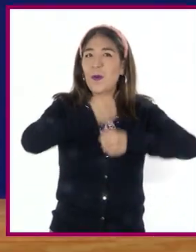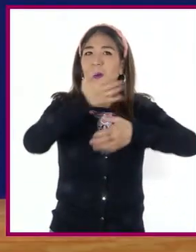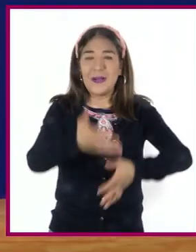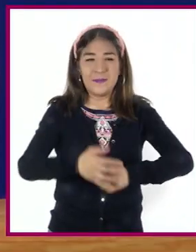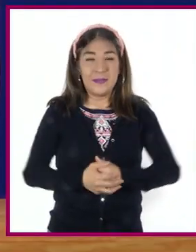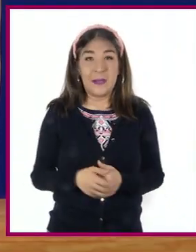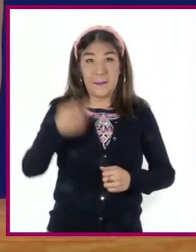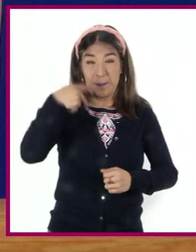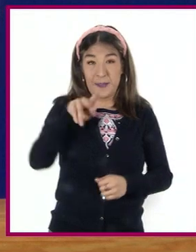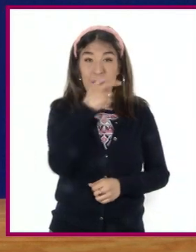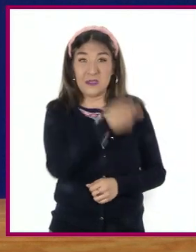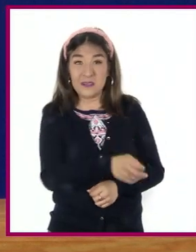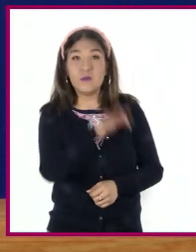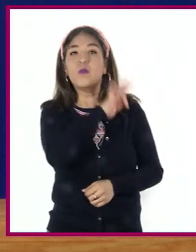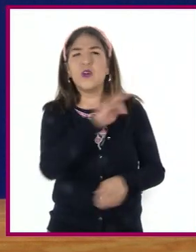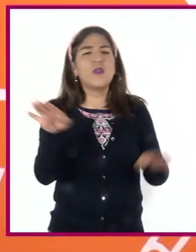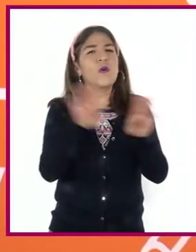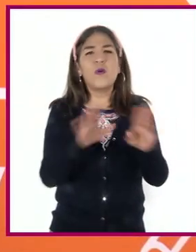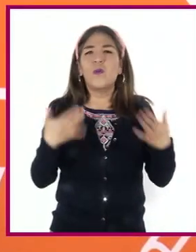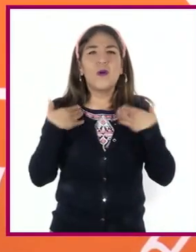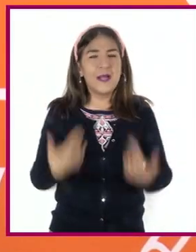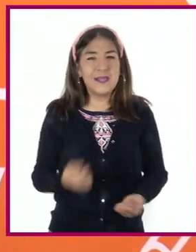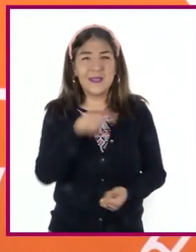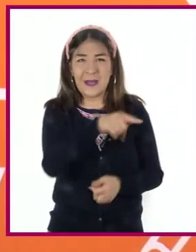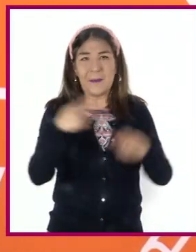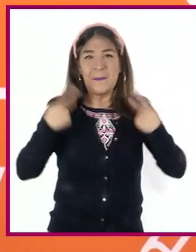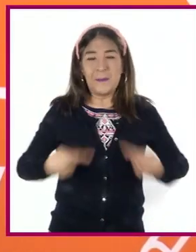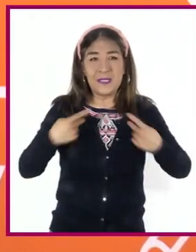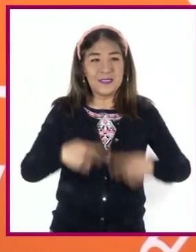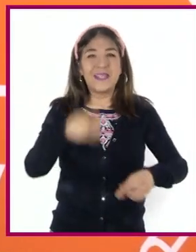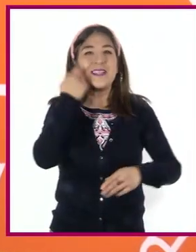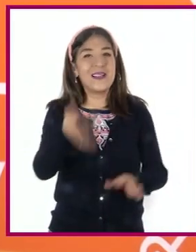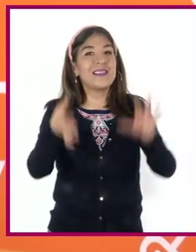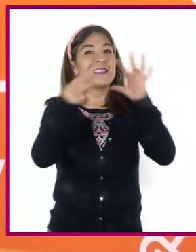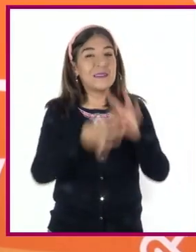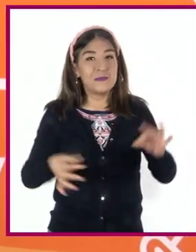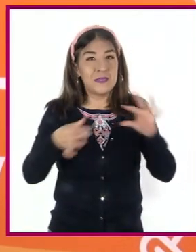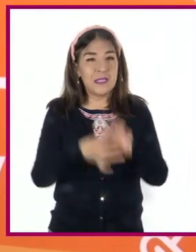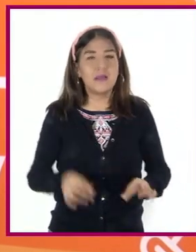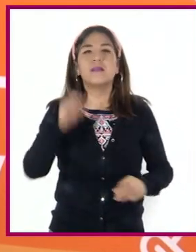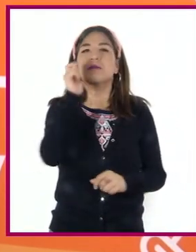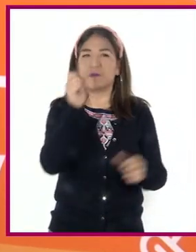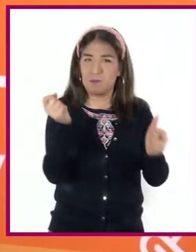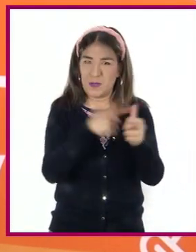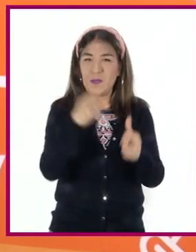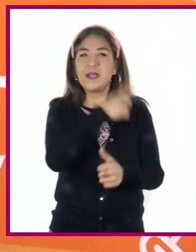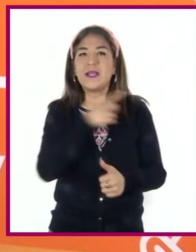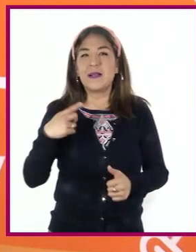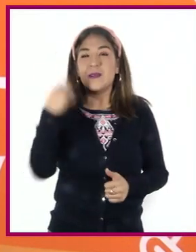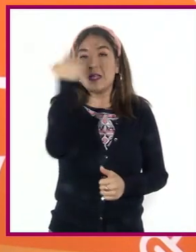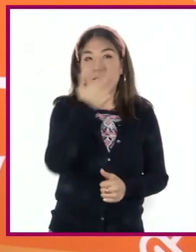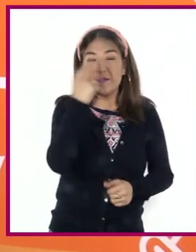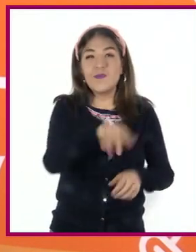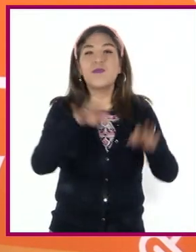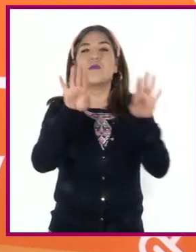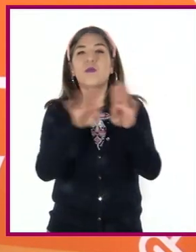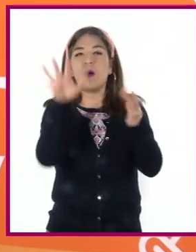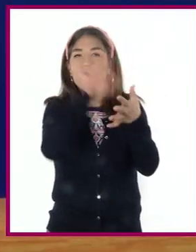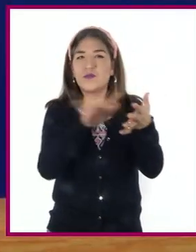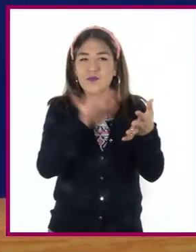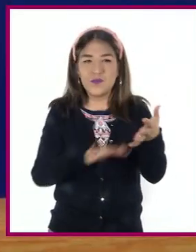escrito tiene que entenderse con un mayor valor expresivo. Y para que esto suceda, utilizan las formas o